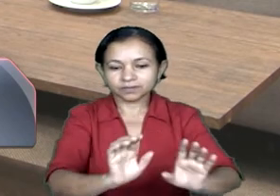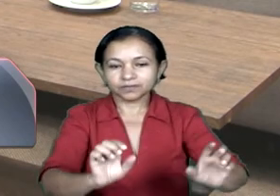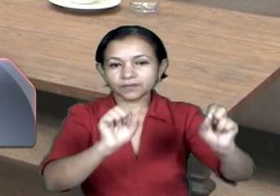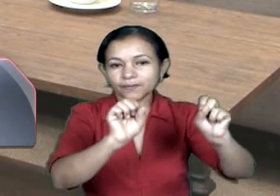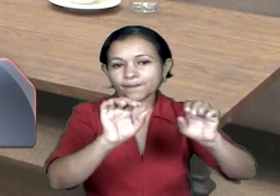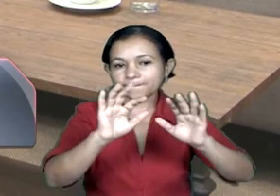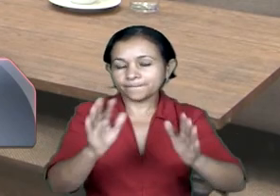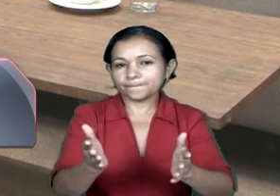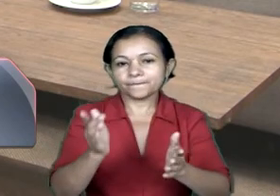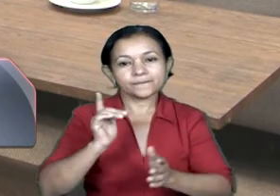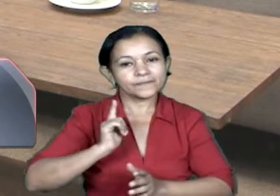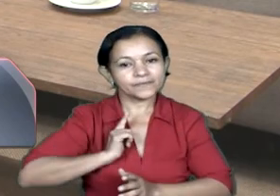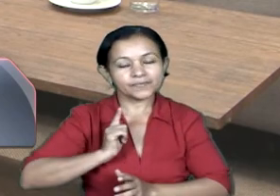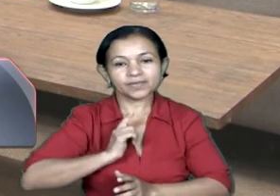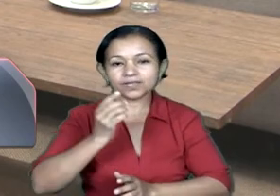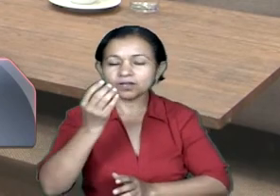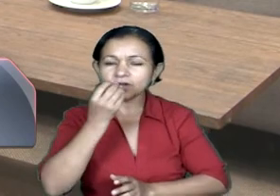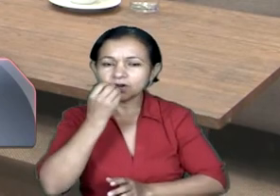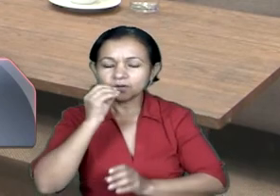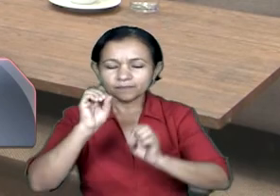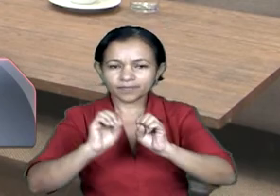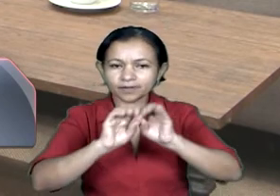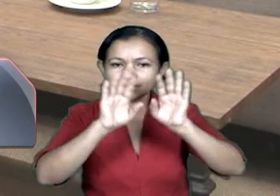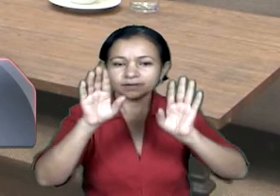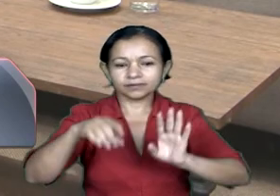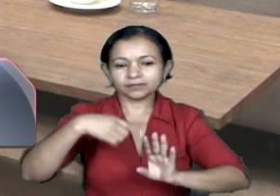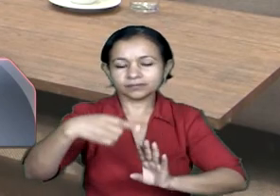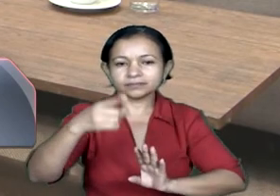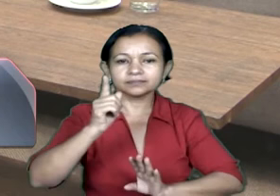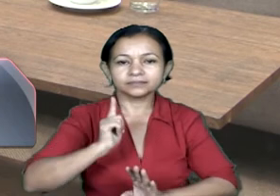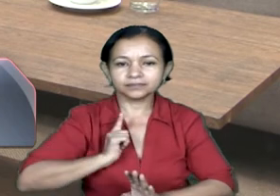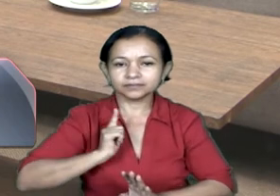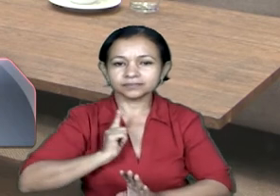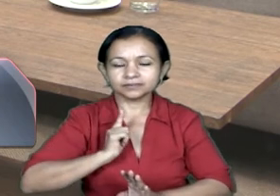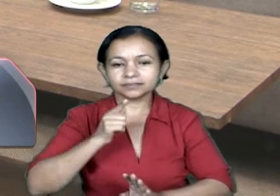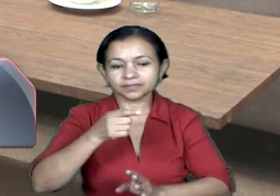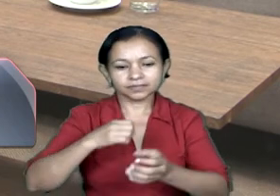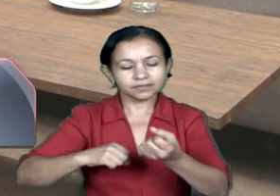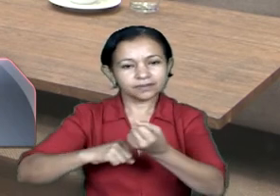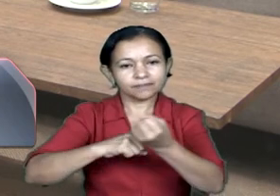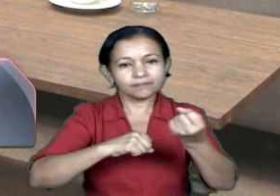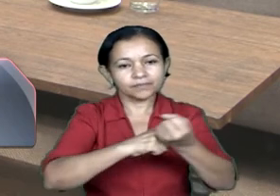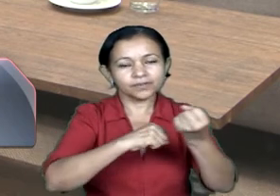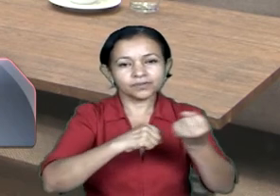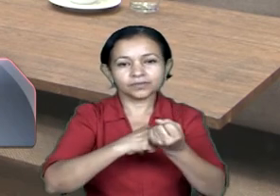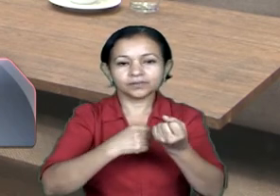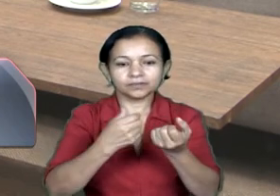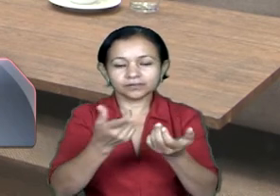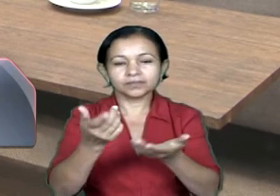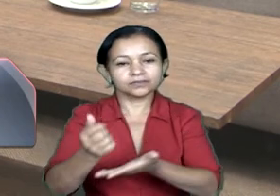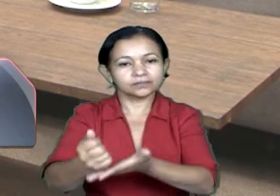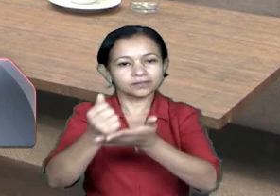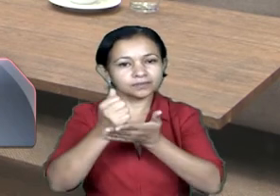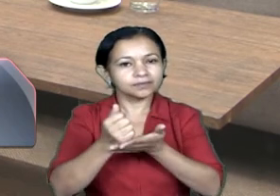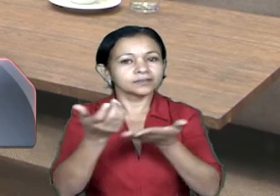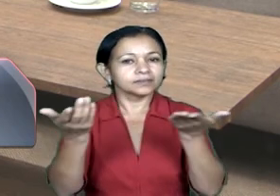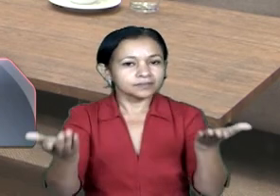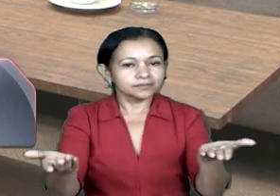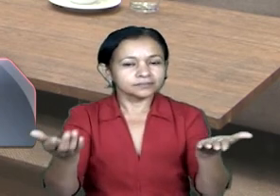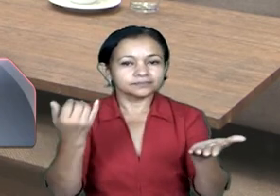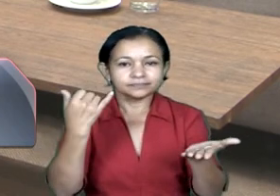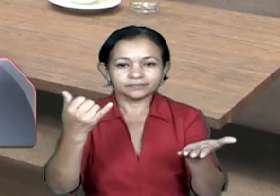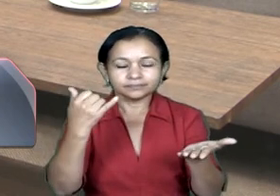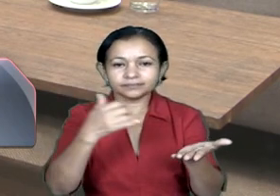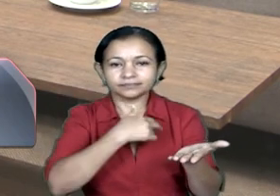niños que tienen su merienda escolar diario, sí, garantizada a partir de ese apoyo solidario que países como el suyo nos brindan. Sí, eso es